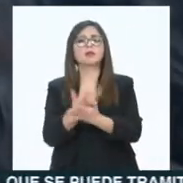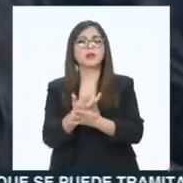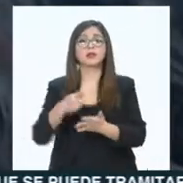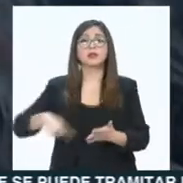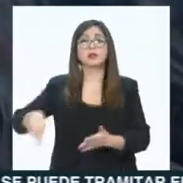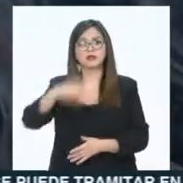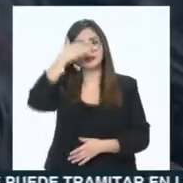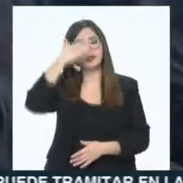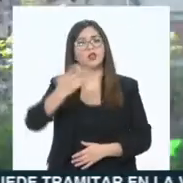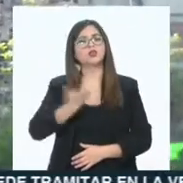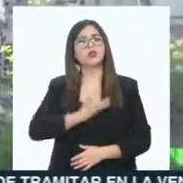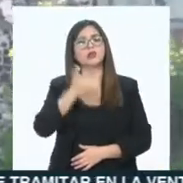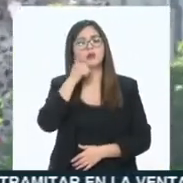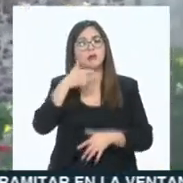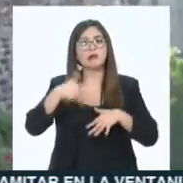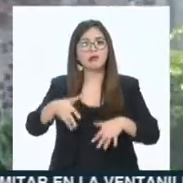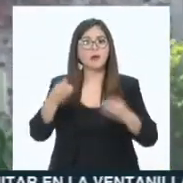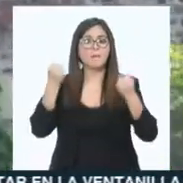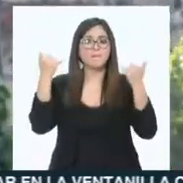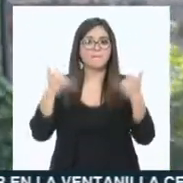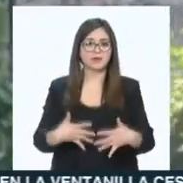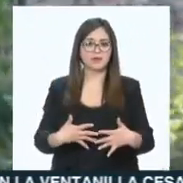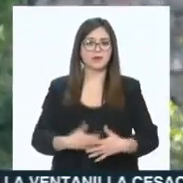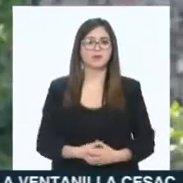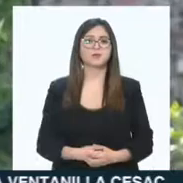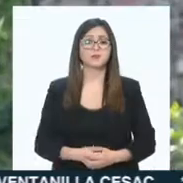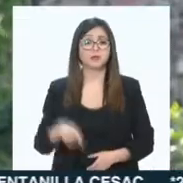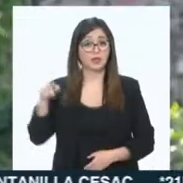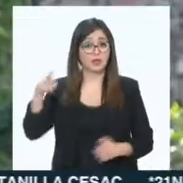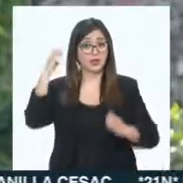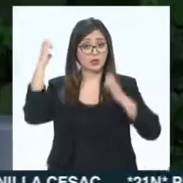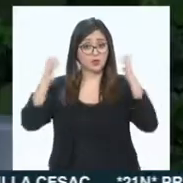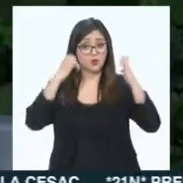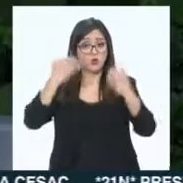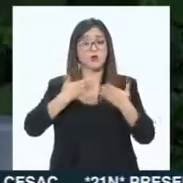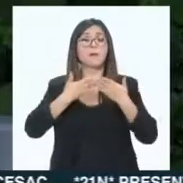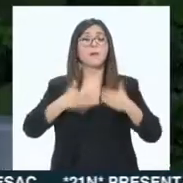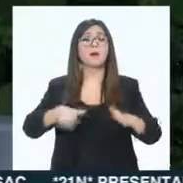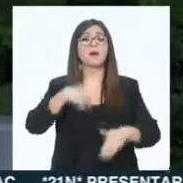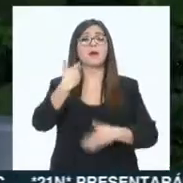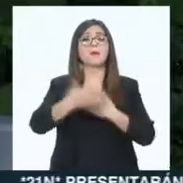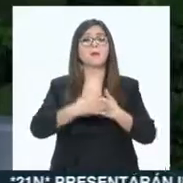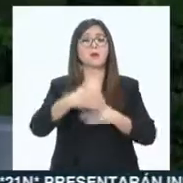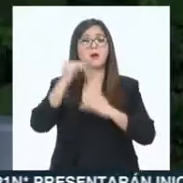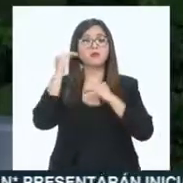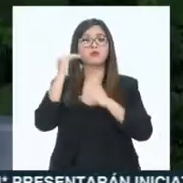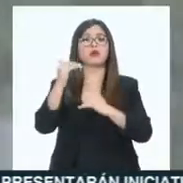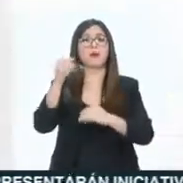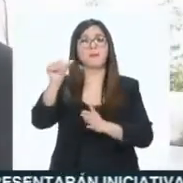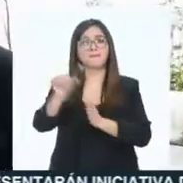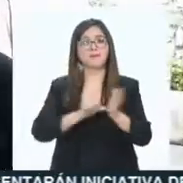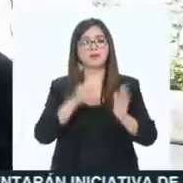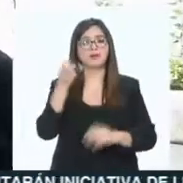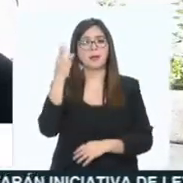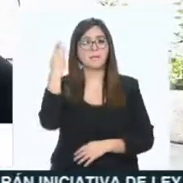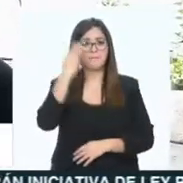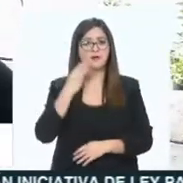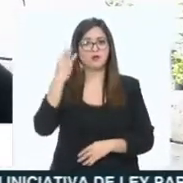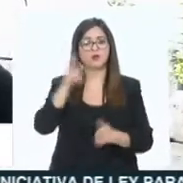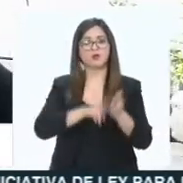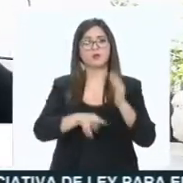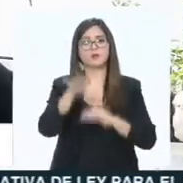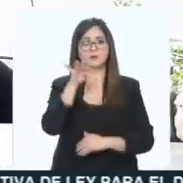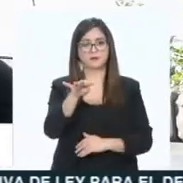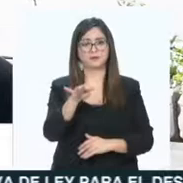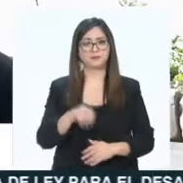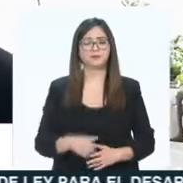muestra escultórica Cuerpo, la tradición de la ruptura, estará abierta al público hasta el mes de marzo de 2019. Pues que los invitamos a